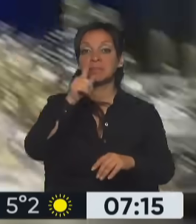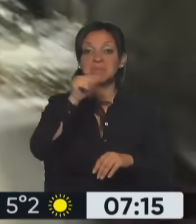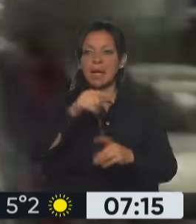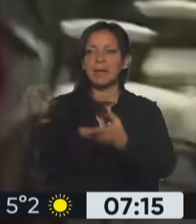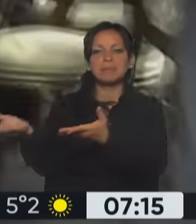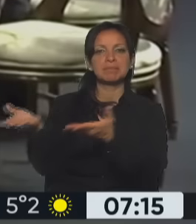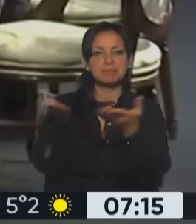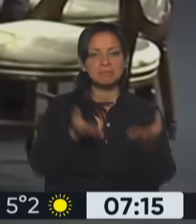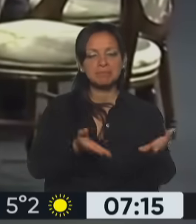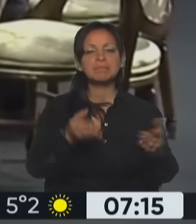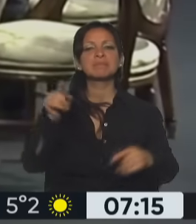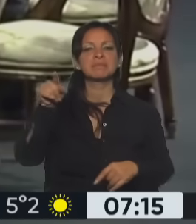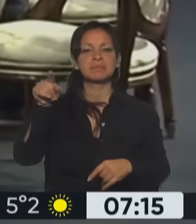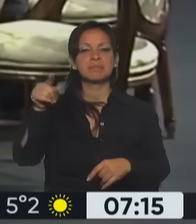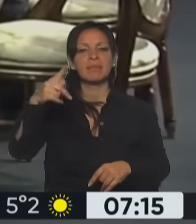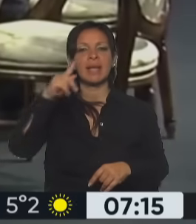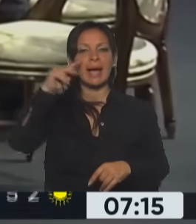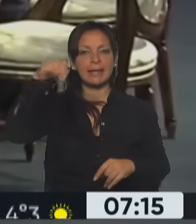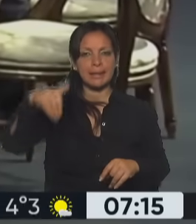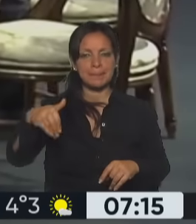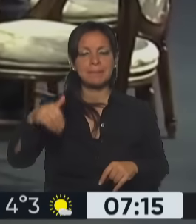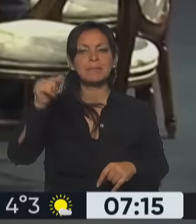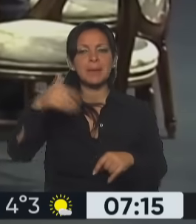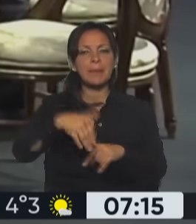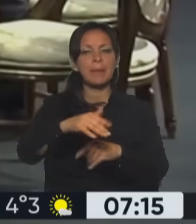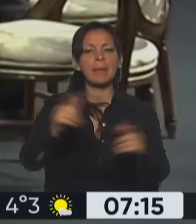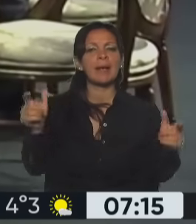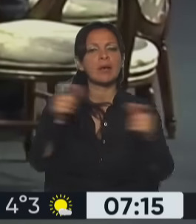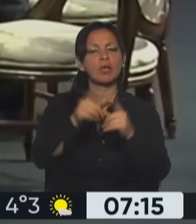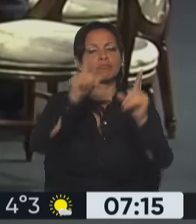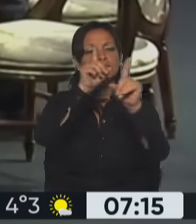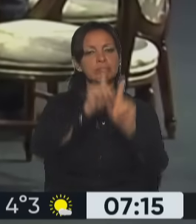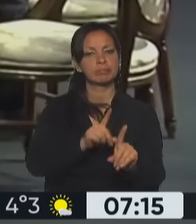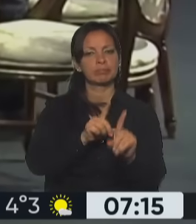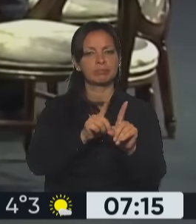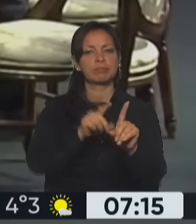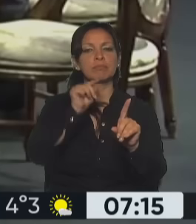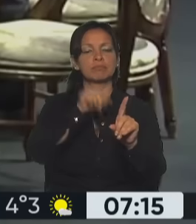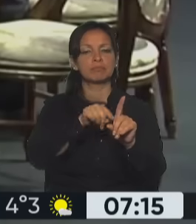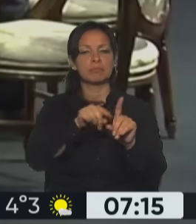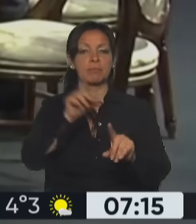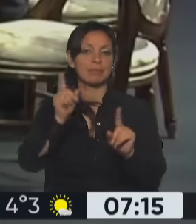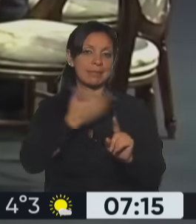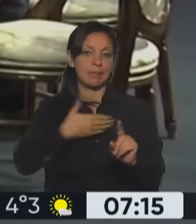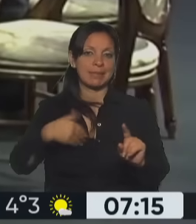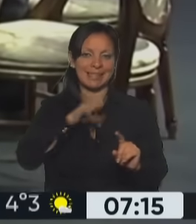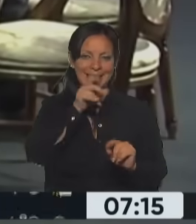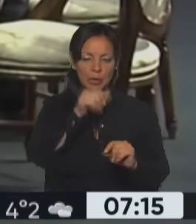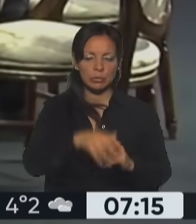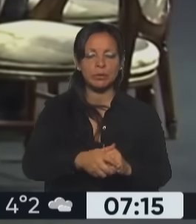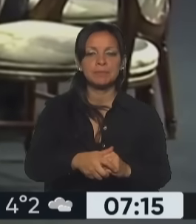llegando en estos instantes para mantener una reunión bilateral con el presidente Ruso y como vos dijiste un